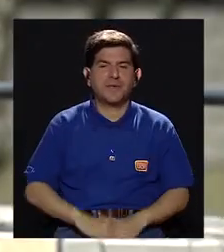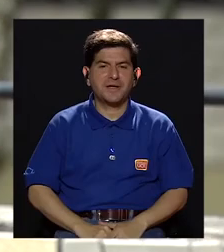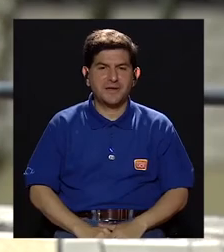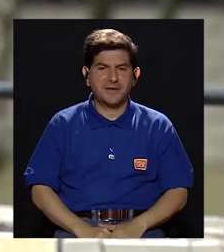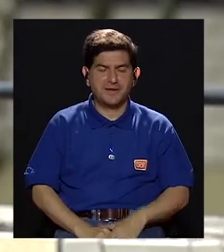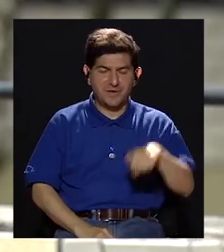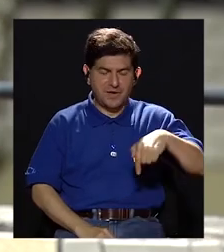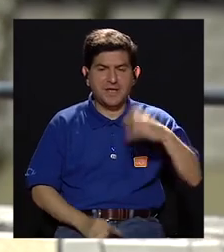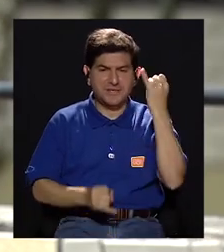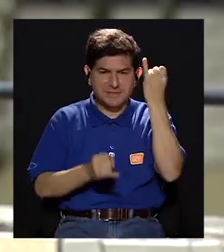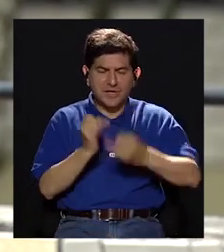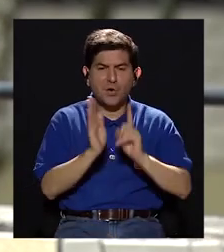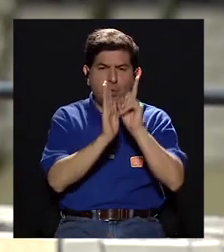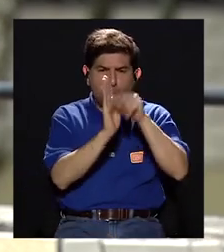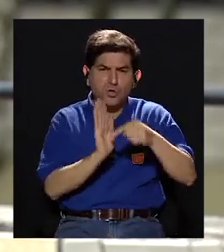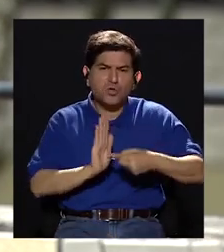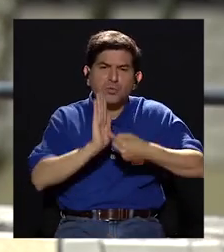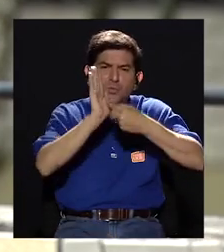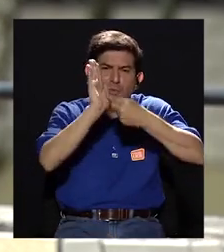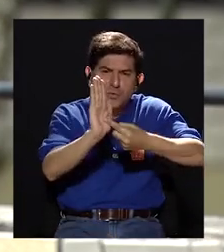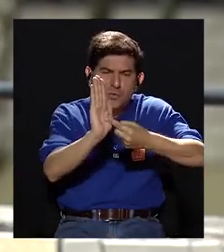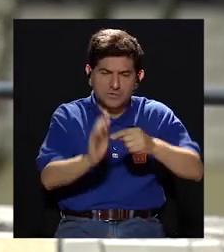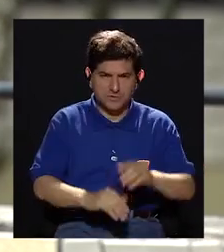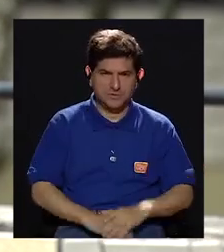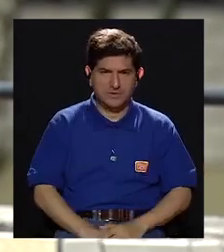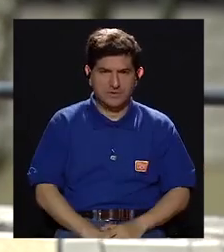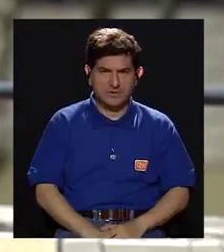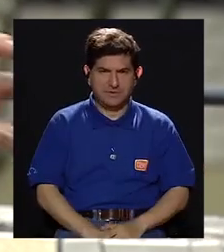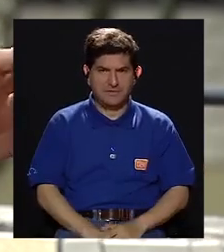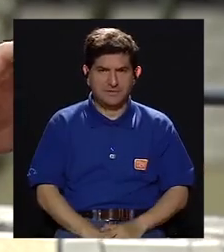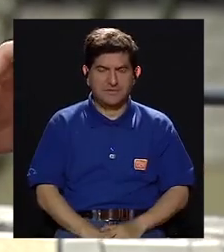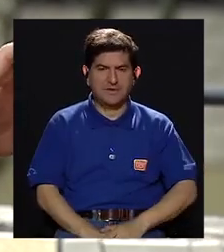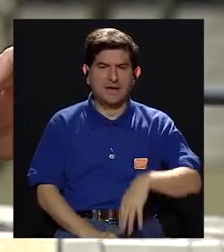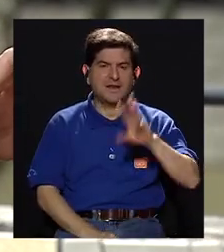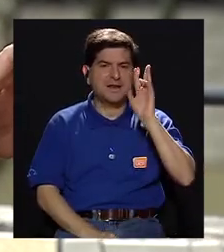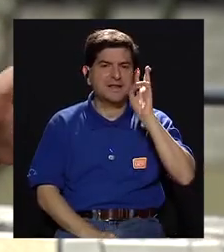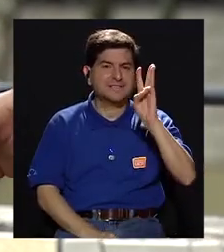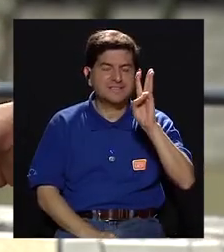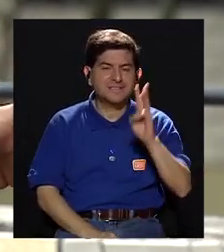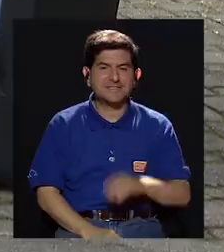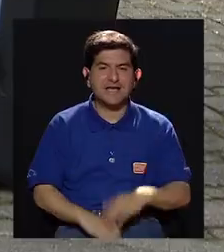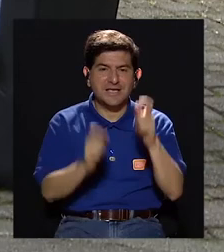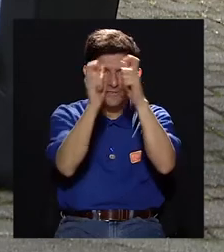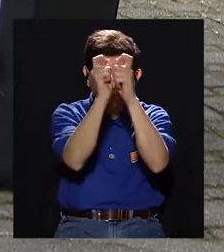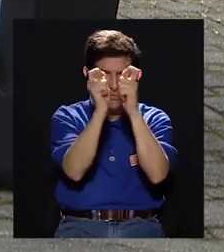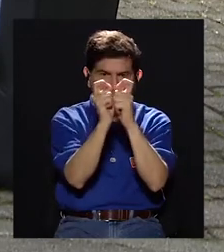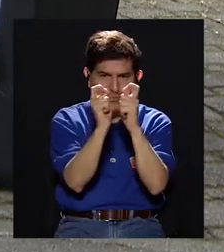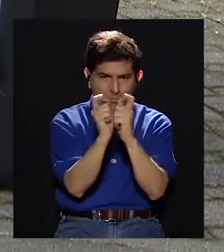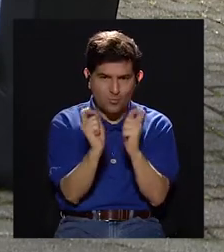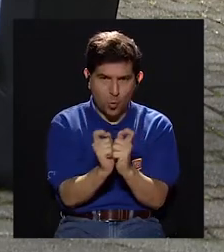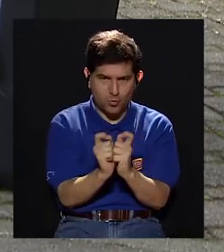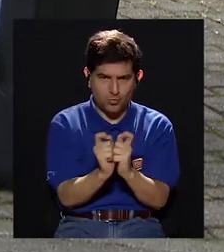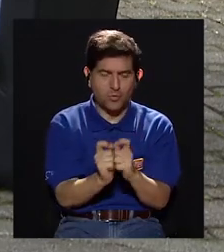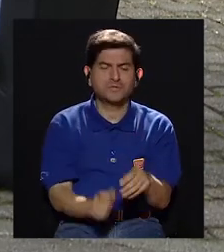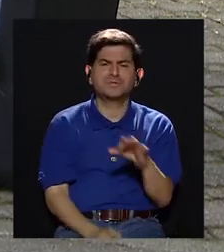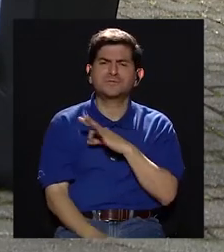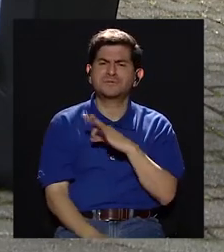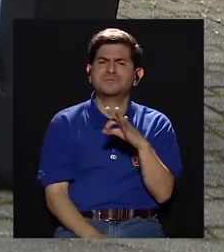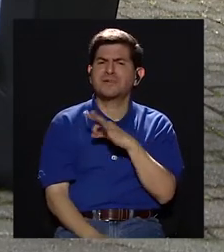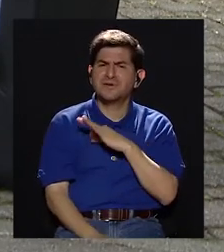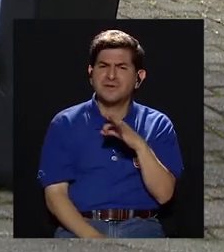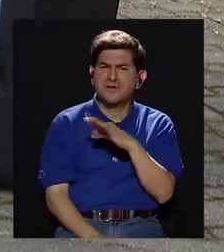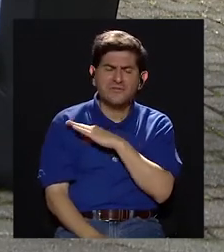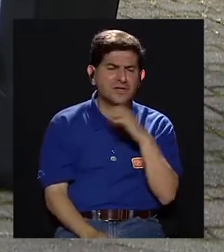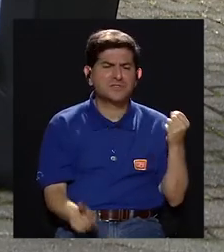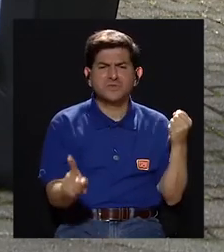que ahondáramos en este último minuto que nos queda. Estas seis puntos. Los seis puntos. Ajá. ¿Qué